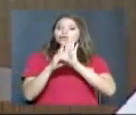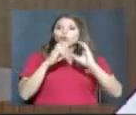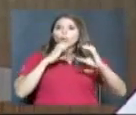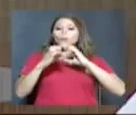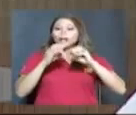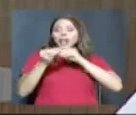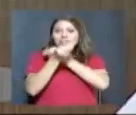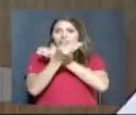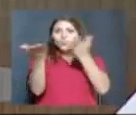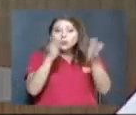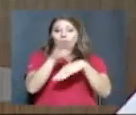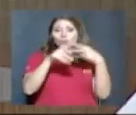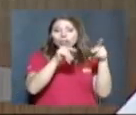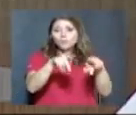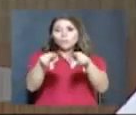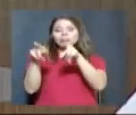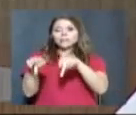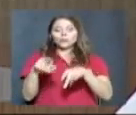digo, el